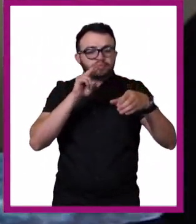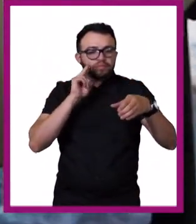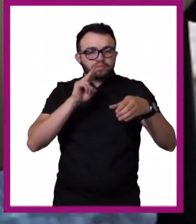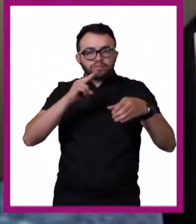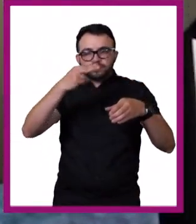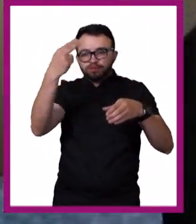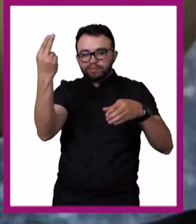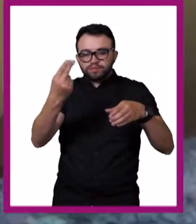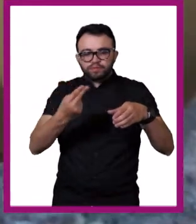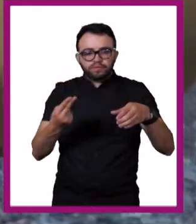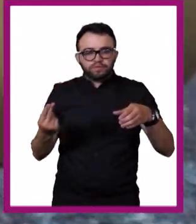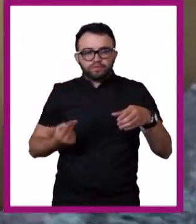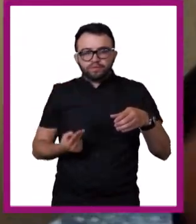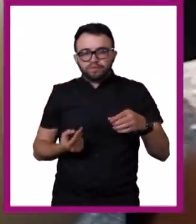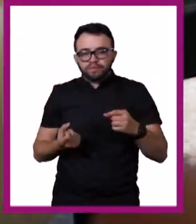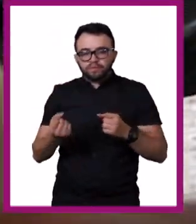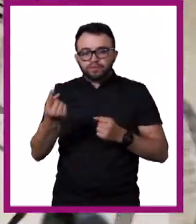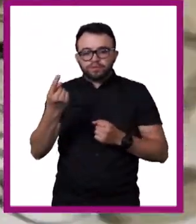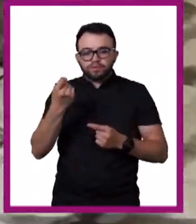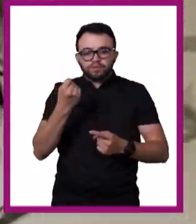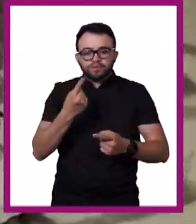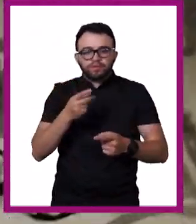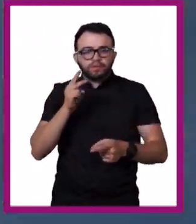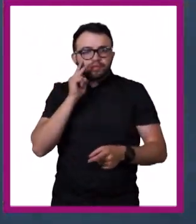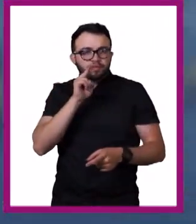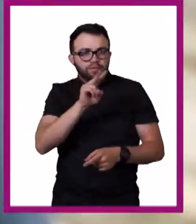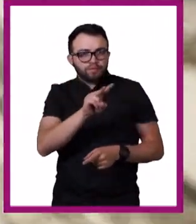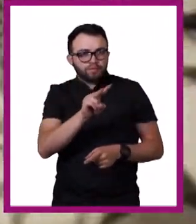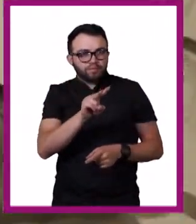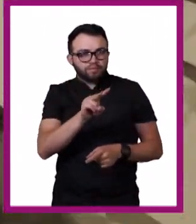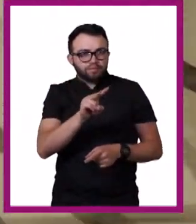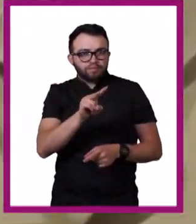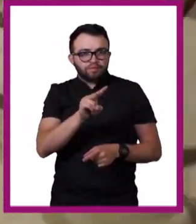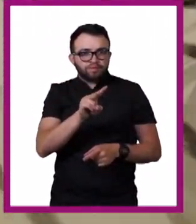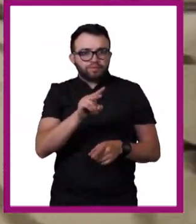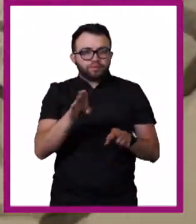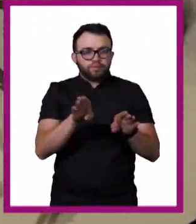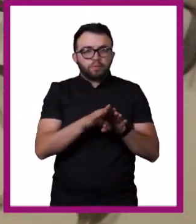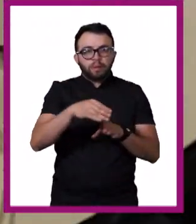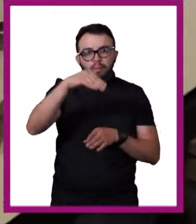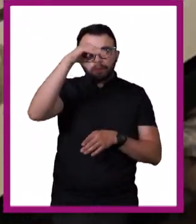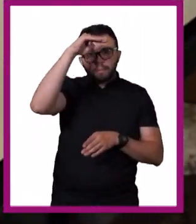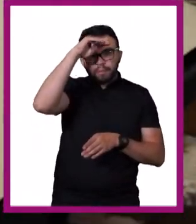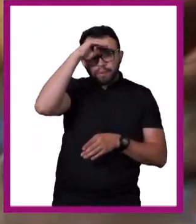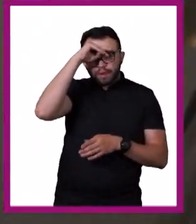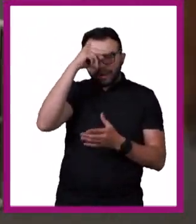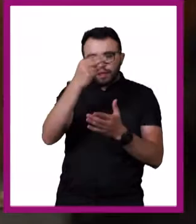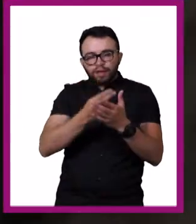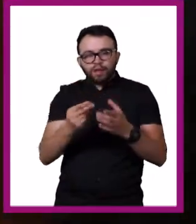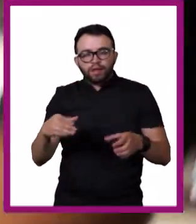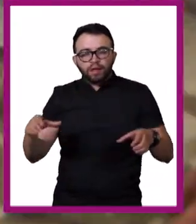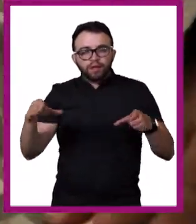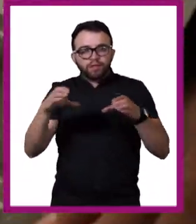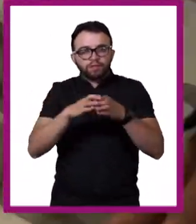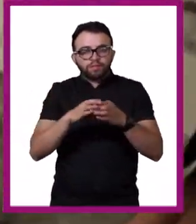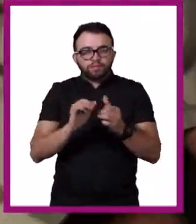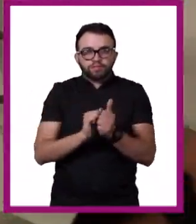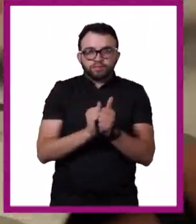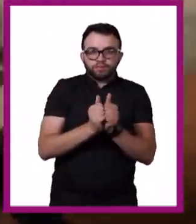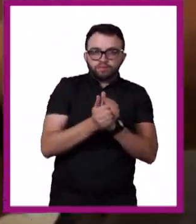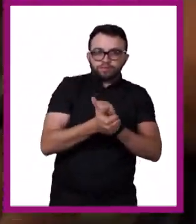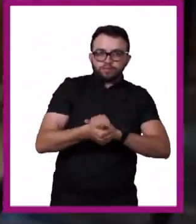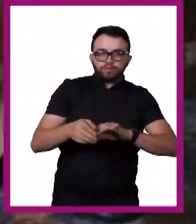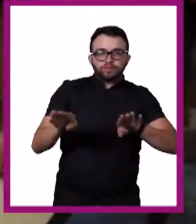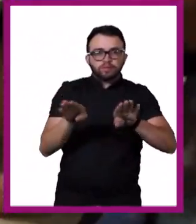ir implementando unas partes del cuerpo para crear algo, pues no totalmente distinto, sino va generándose